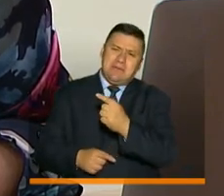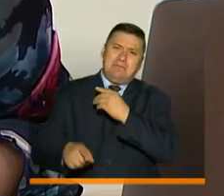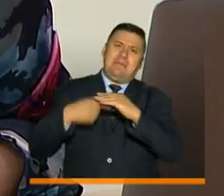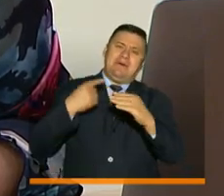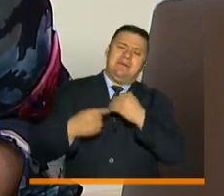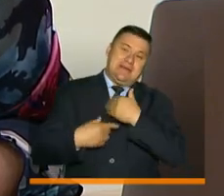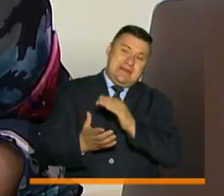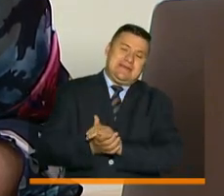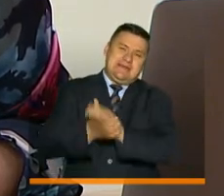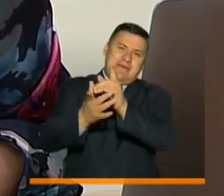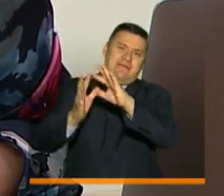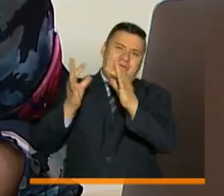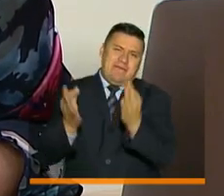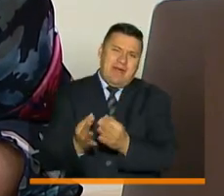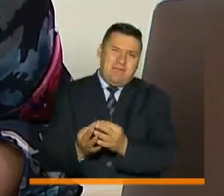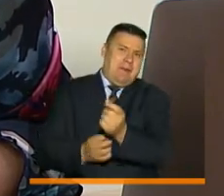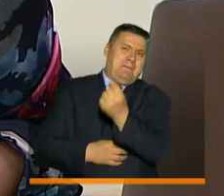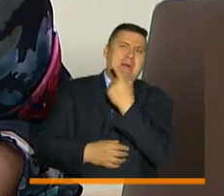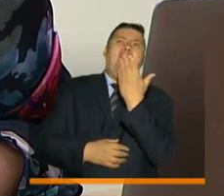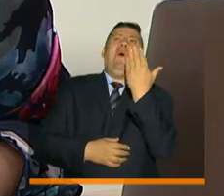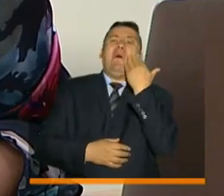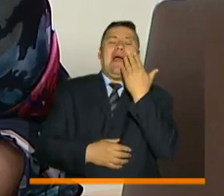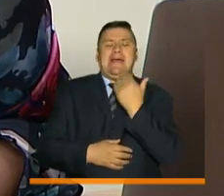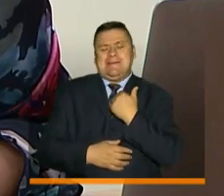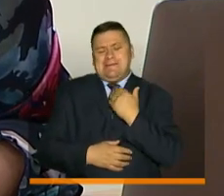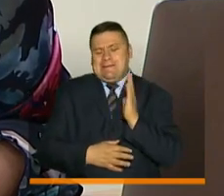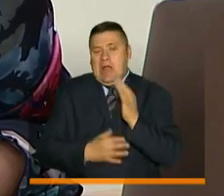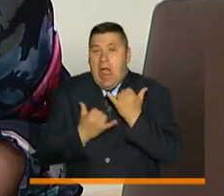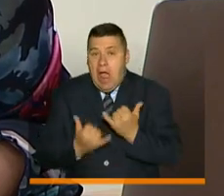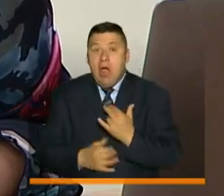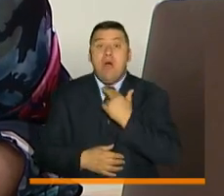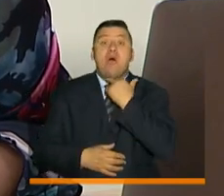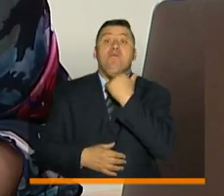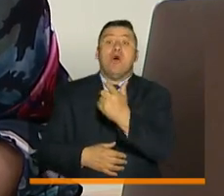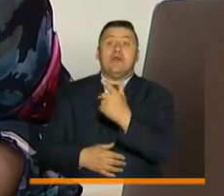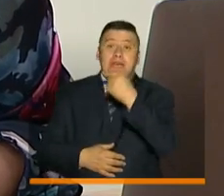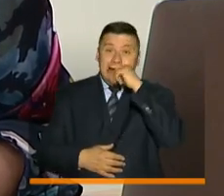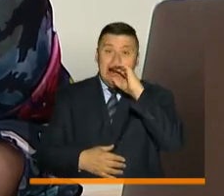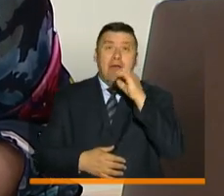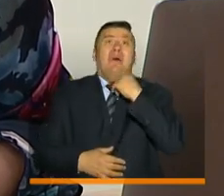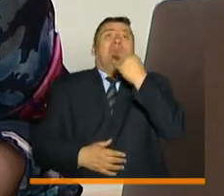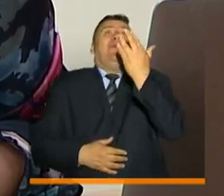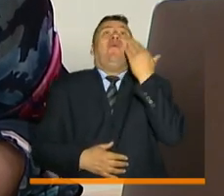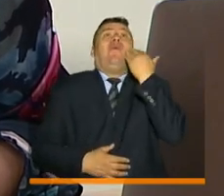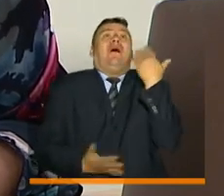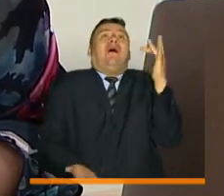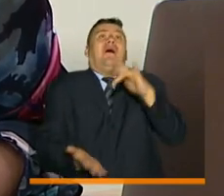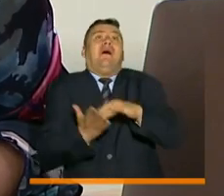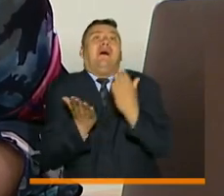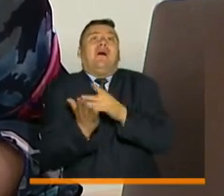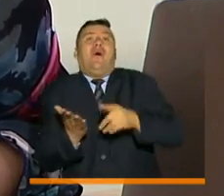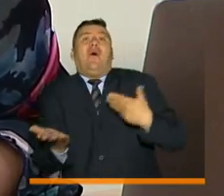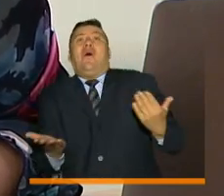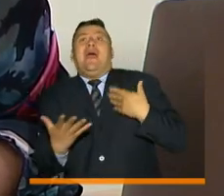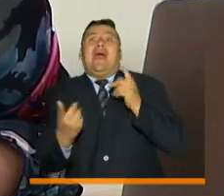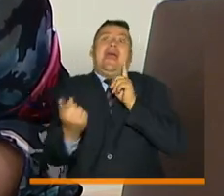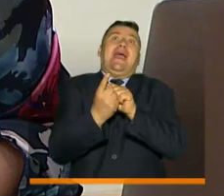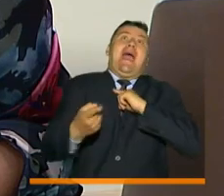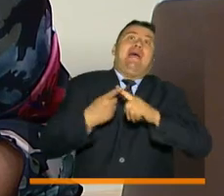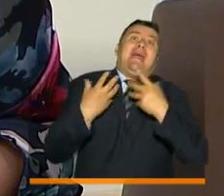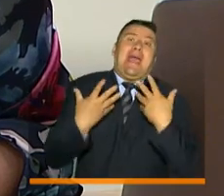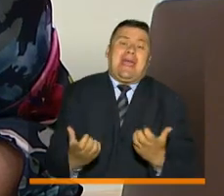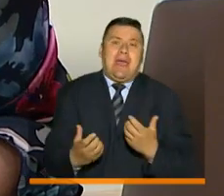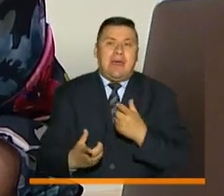por este medio un saludo, a él, a su familia, a todos los niños del país. Yo creo que la voz de Jacobo pues era un ejemplo de este anhelo de encontrarse, de seguir el